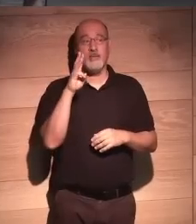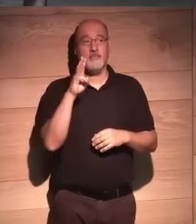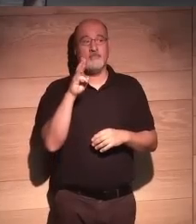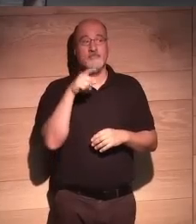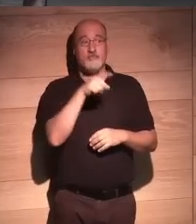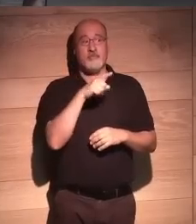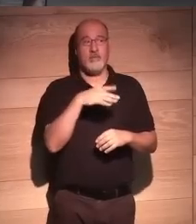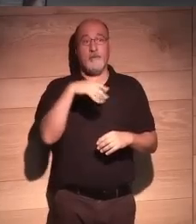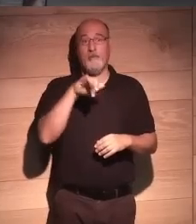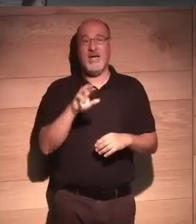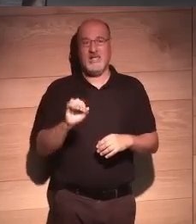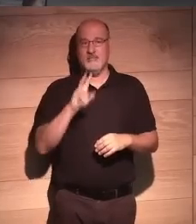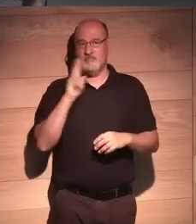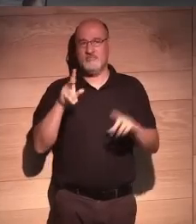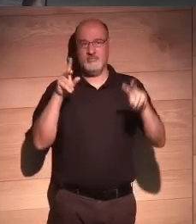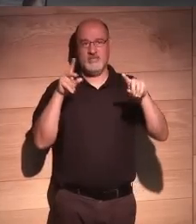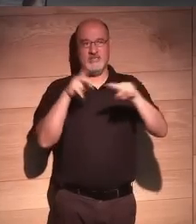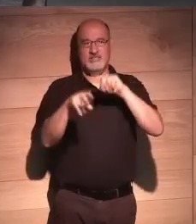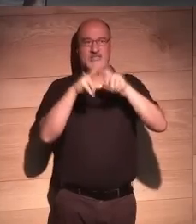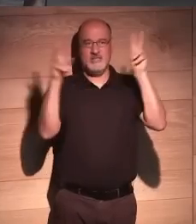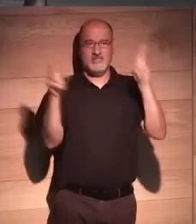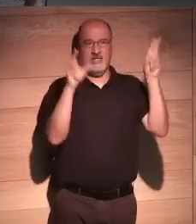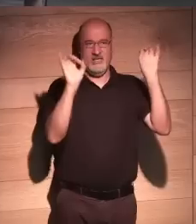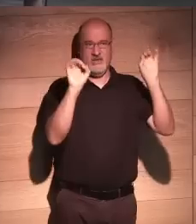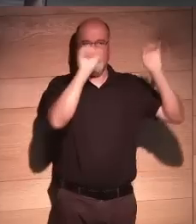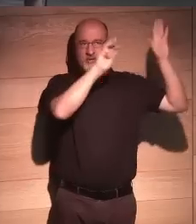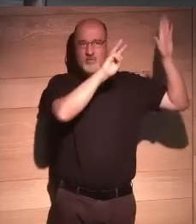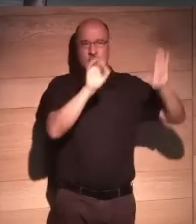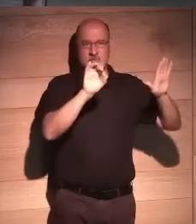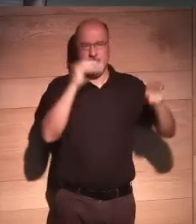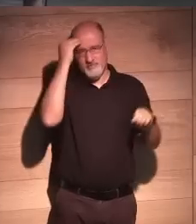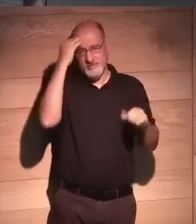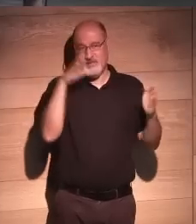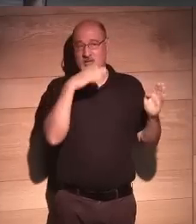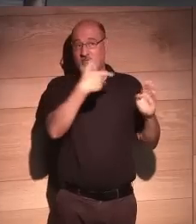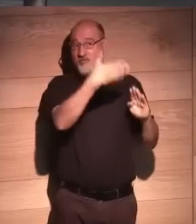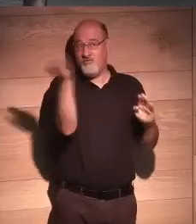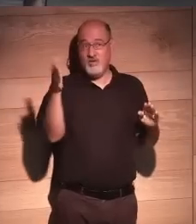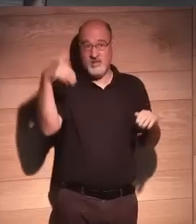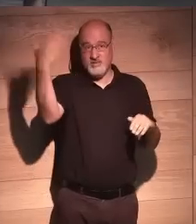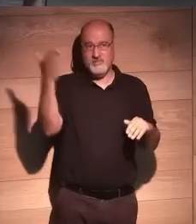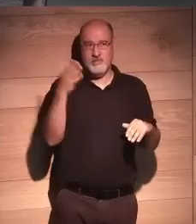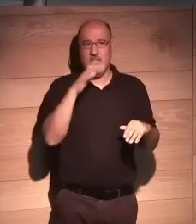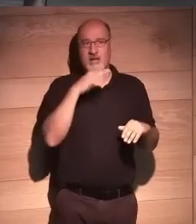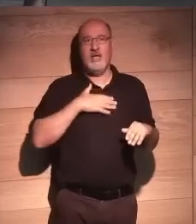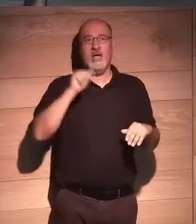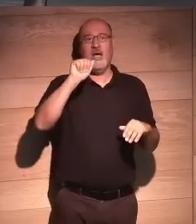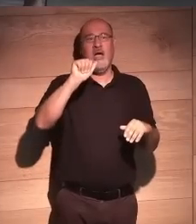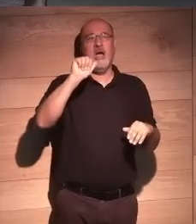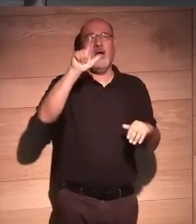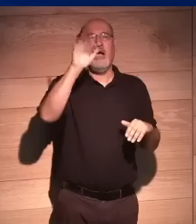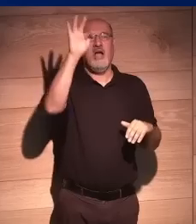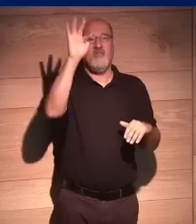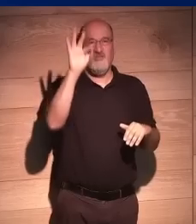una serie? No, yo sin querer, las de Sin los querer. 80 os decía que me pasaba que pienso más en las de fuera, de pronto pensaba en Alf.